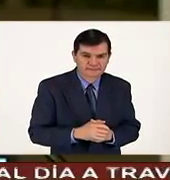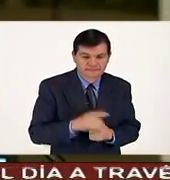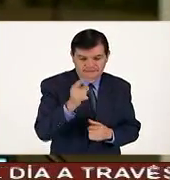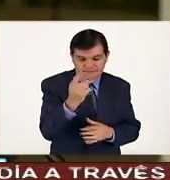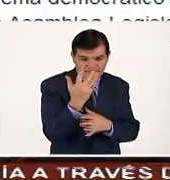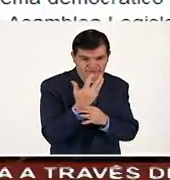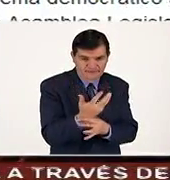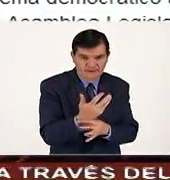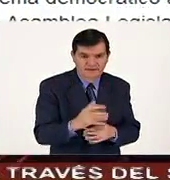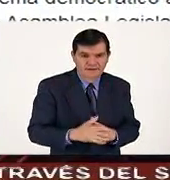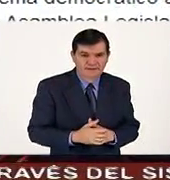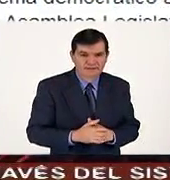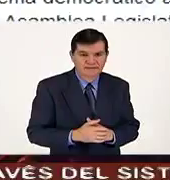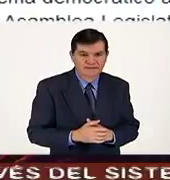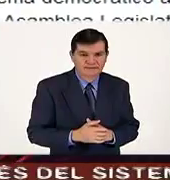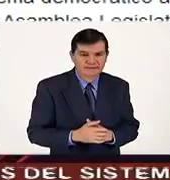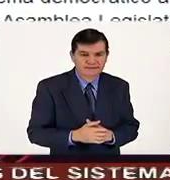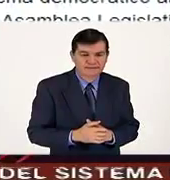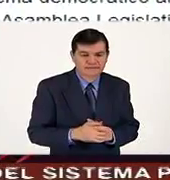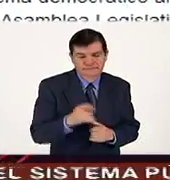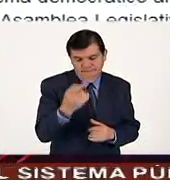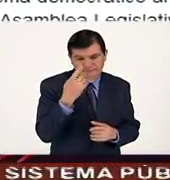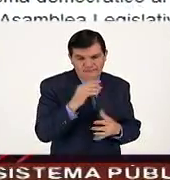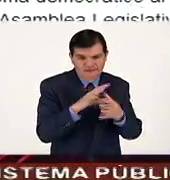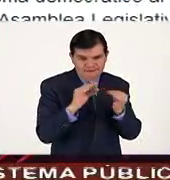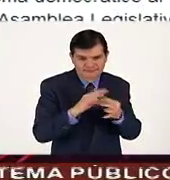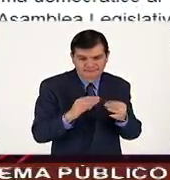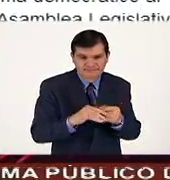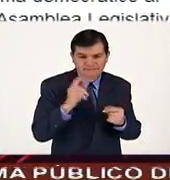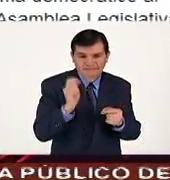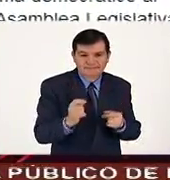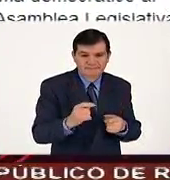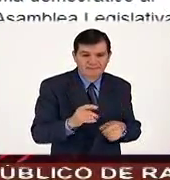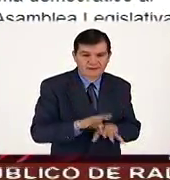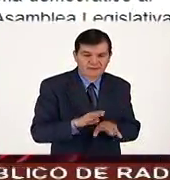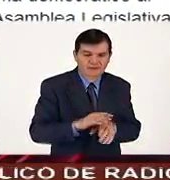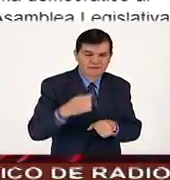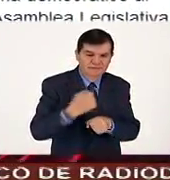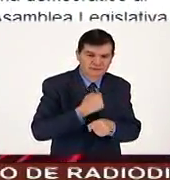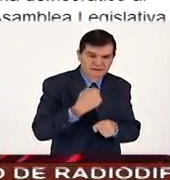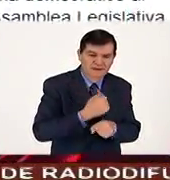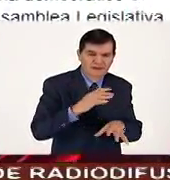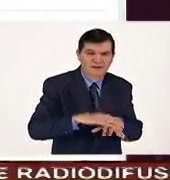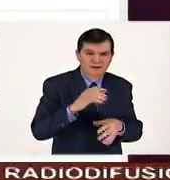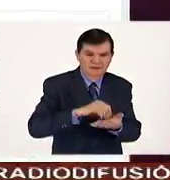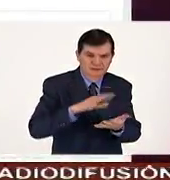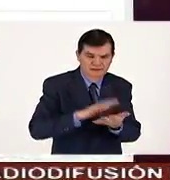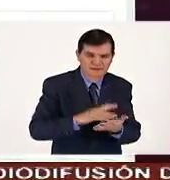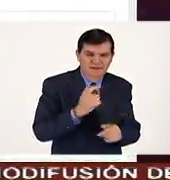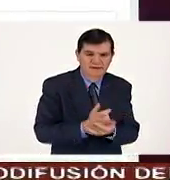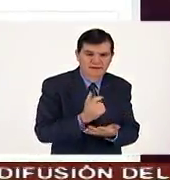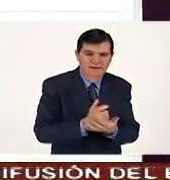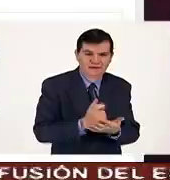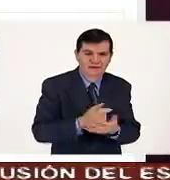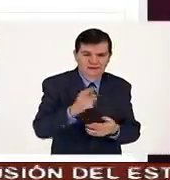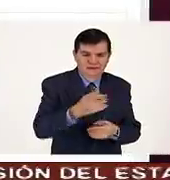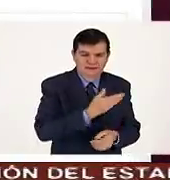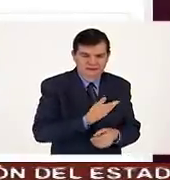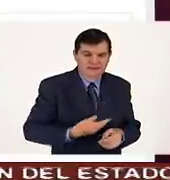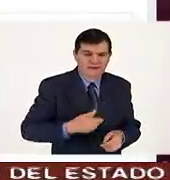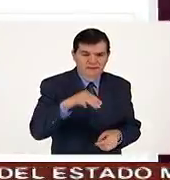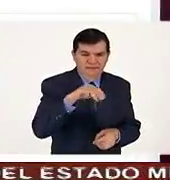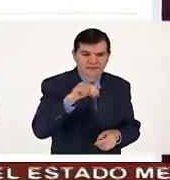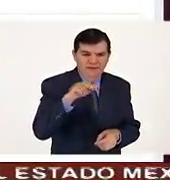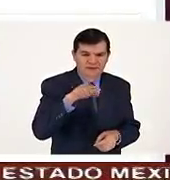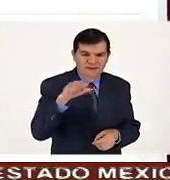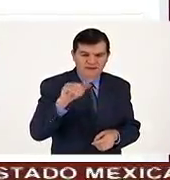ella, ¿cómo ves, Omar? Porque esto hay que comentarlo, que fue víctima de maltrato y amenazas por parte del presidente electo Mauricio